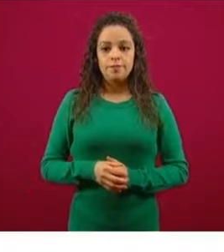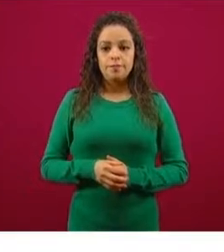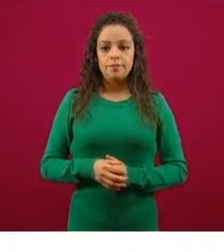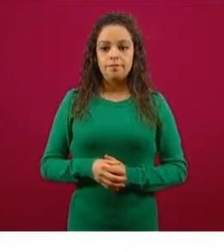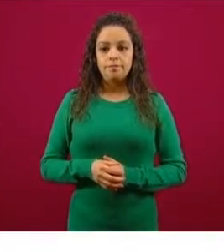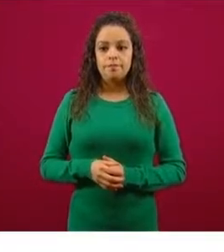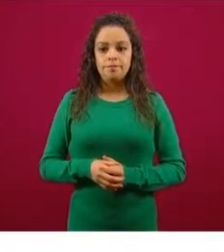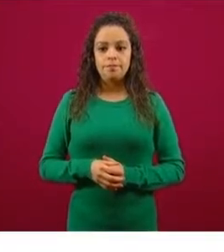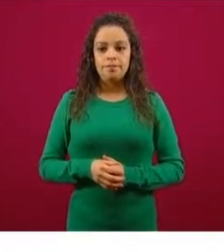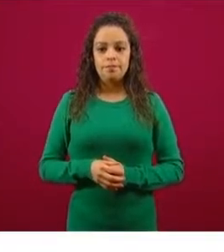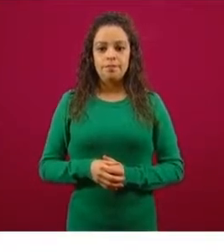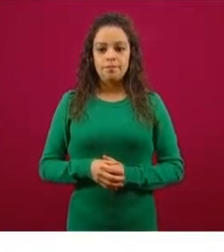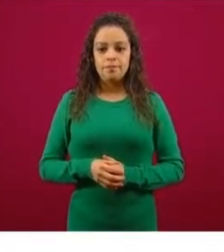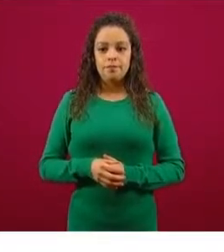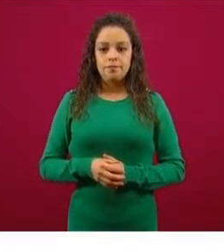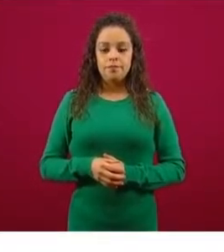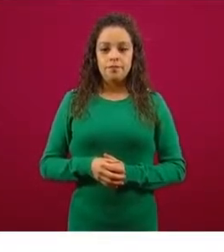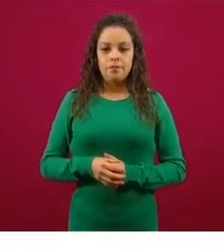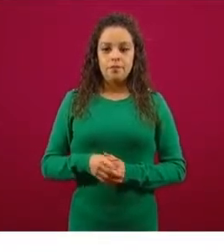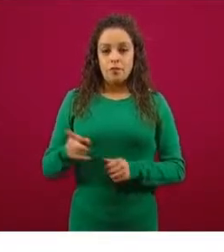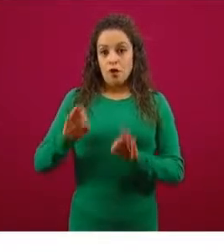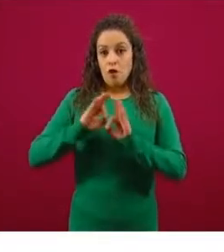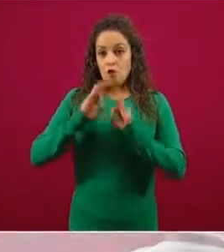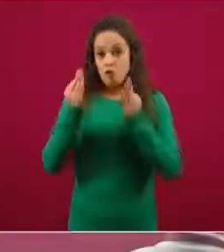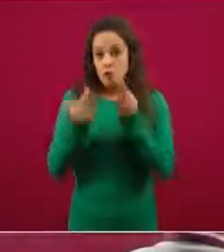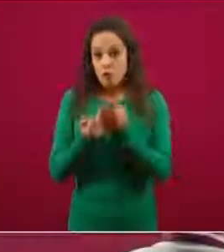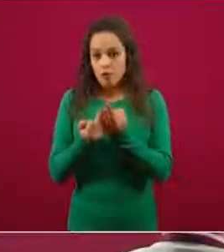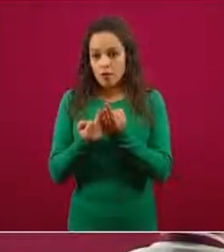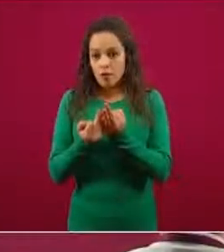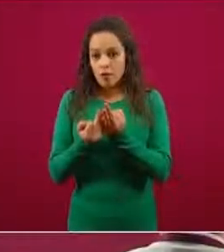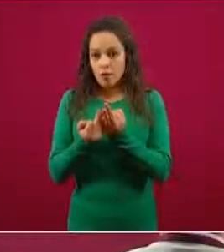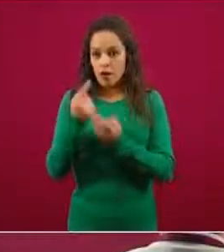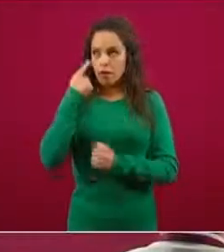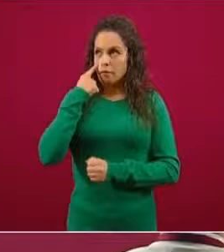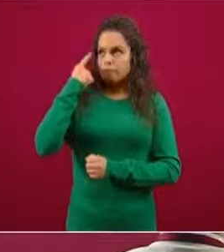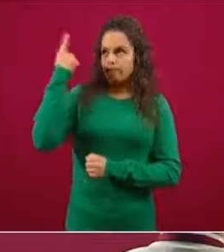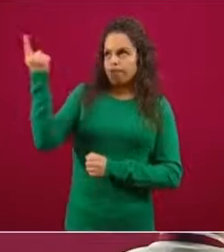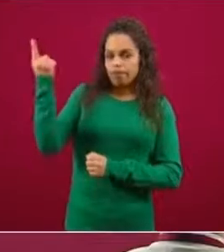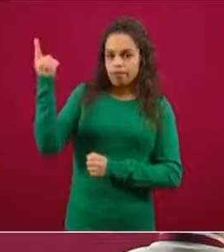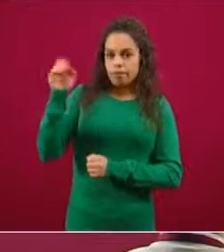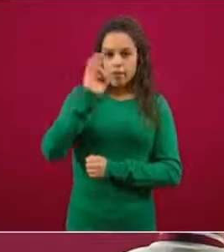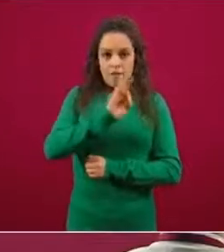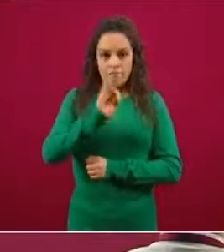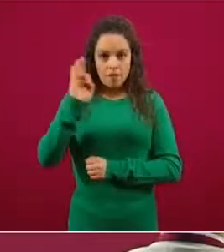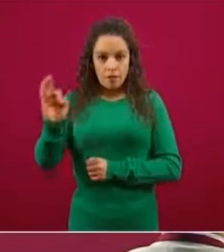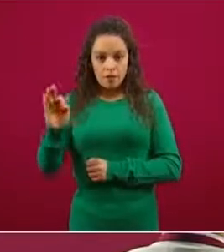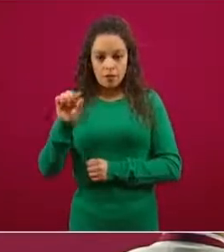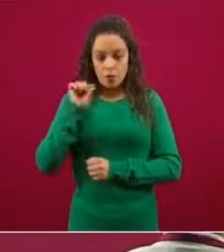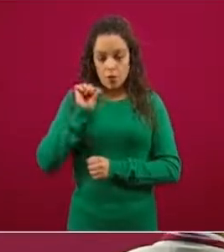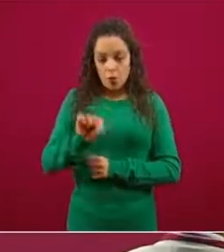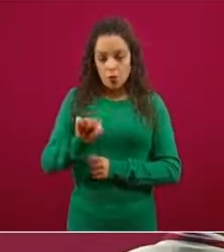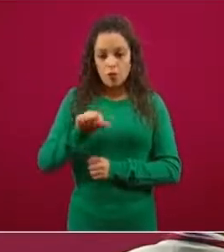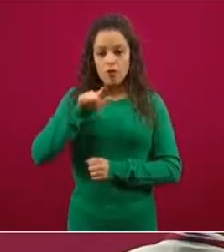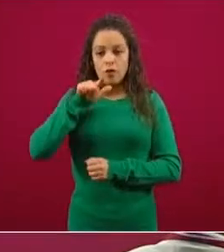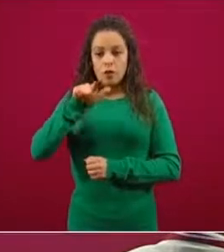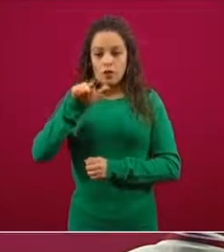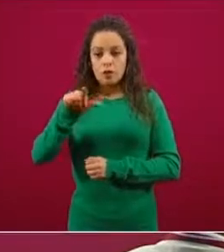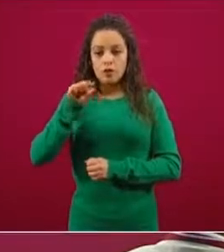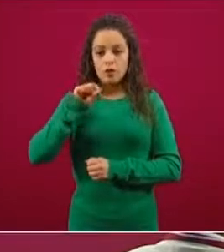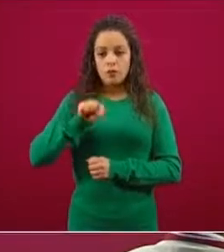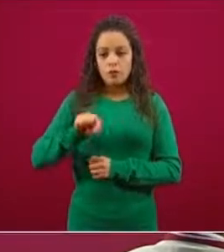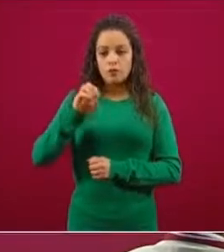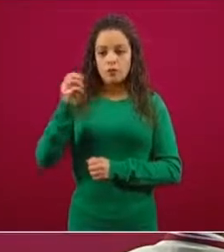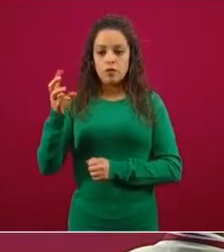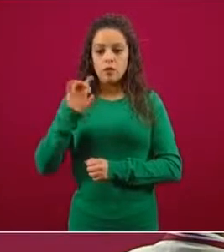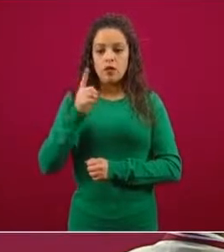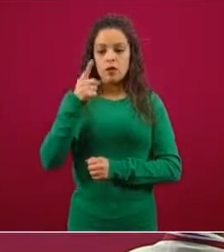lee esta manera de presentar las fechas, con un punto decimal, 17.03 o